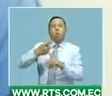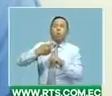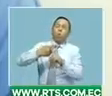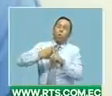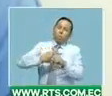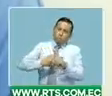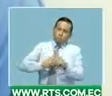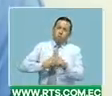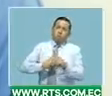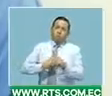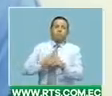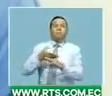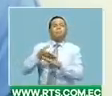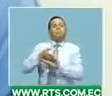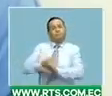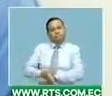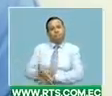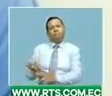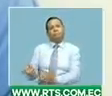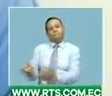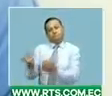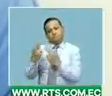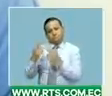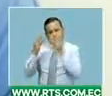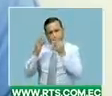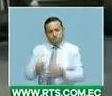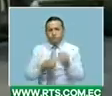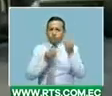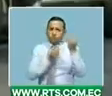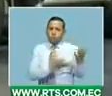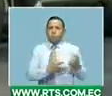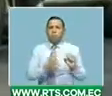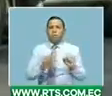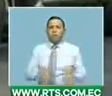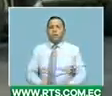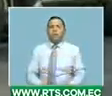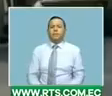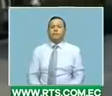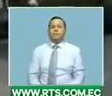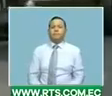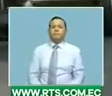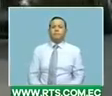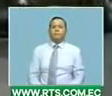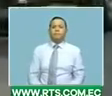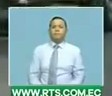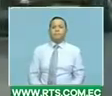podemos tener ya resultados concluyentes en este caso. Informó Julio César Saona.